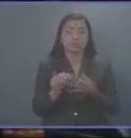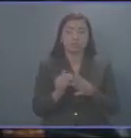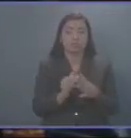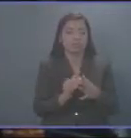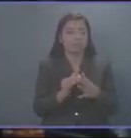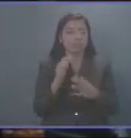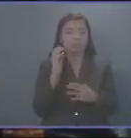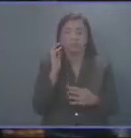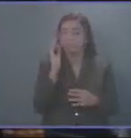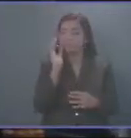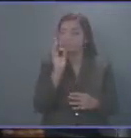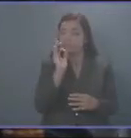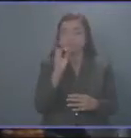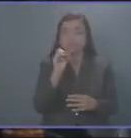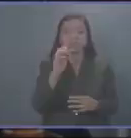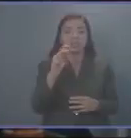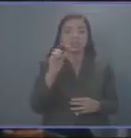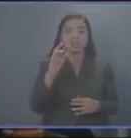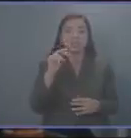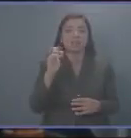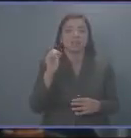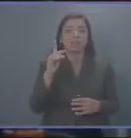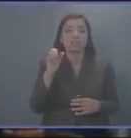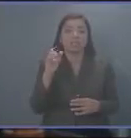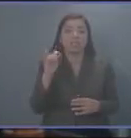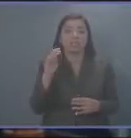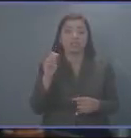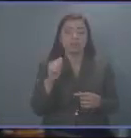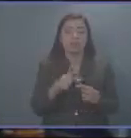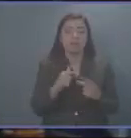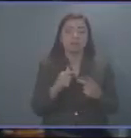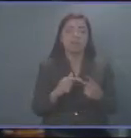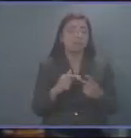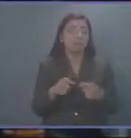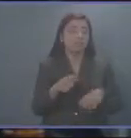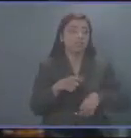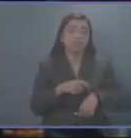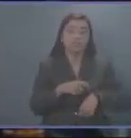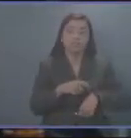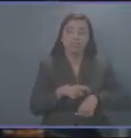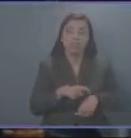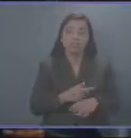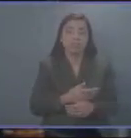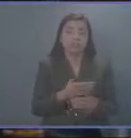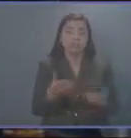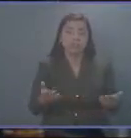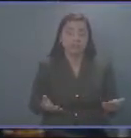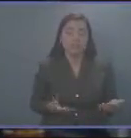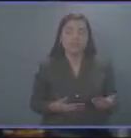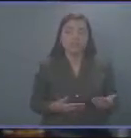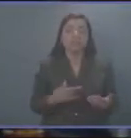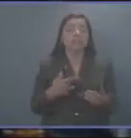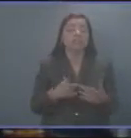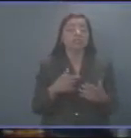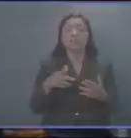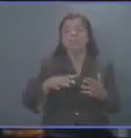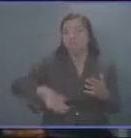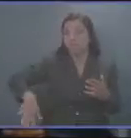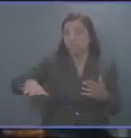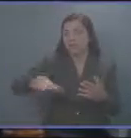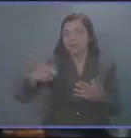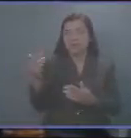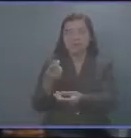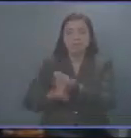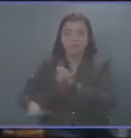como santa rosa de lima populosa en un momento se le ha llamado como la capital del comercio